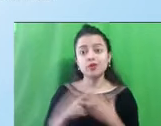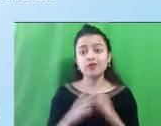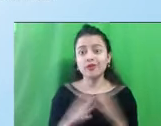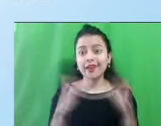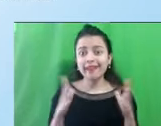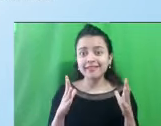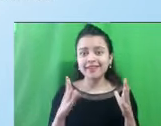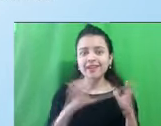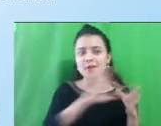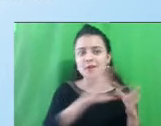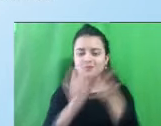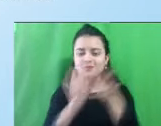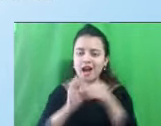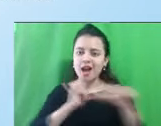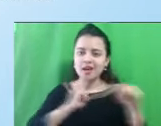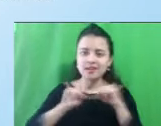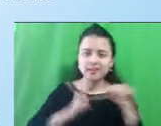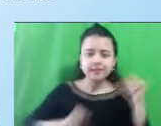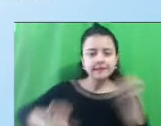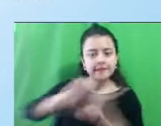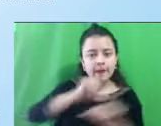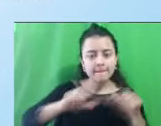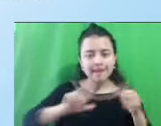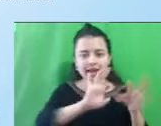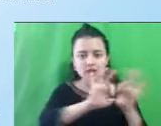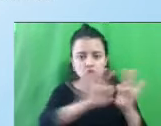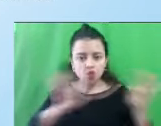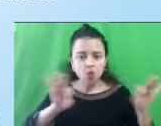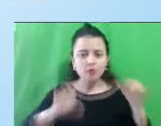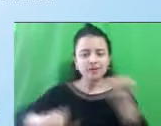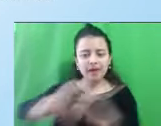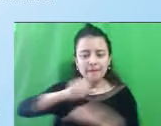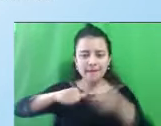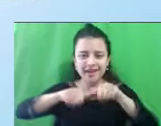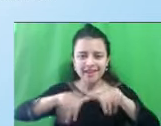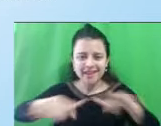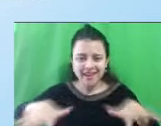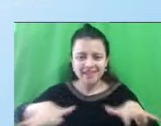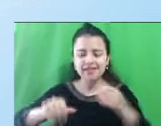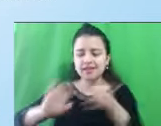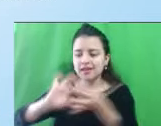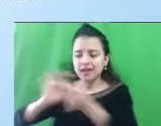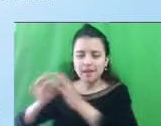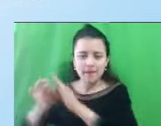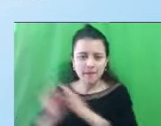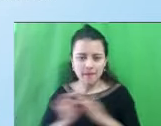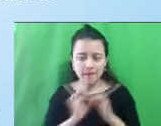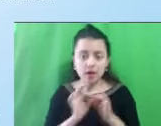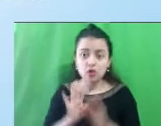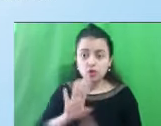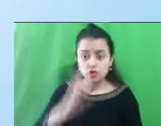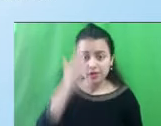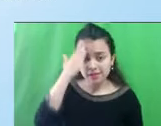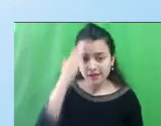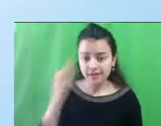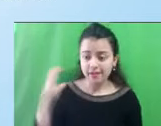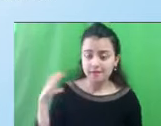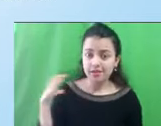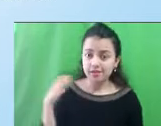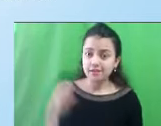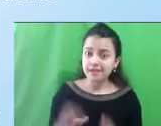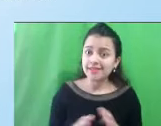de reposición de redes, de mejoramiento de la calidad del agua, porque pues no es un secreto, o sea, el municipio tiene